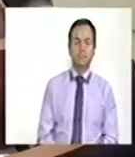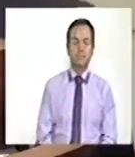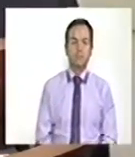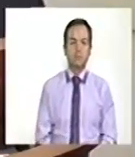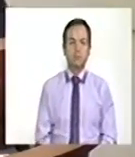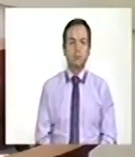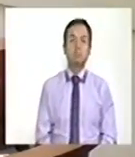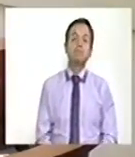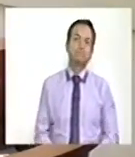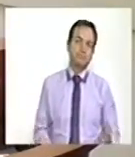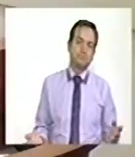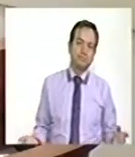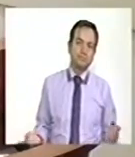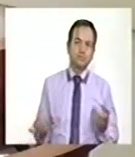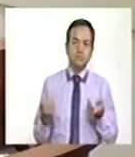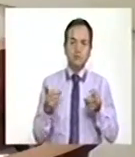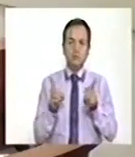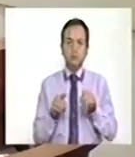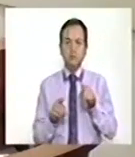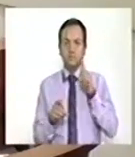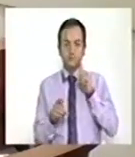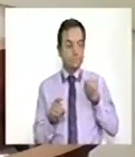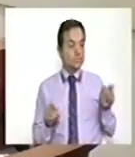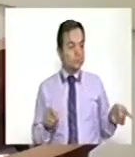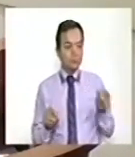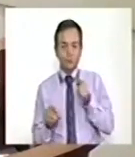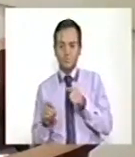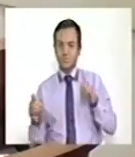que efectivamente existieron las diferentes reuniones,